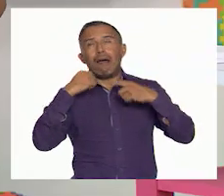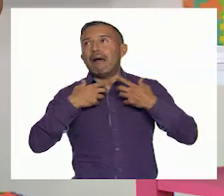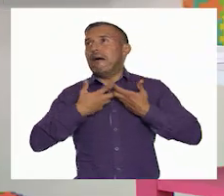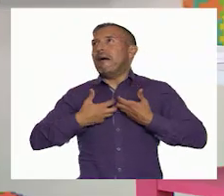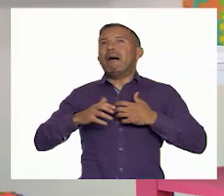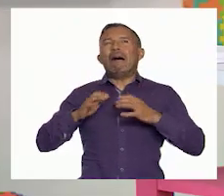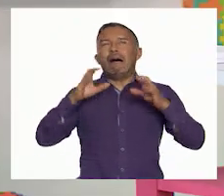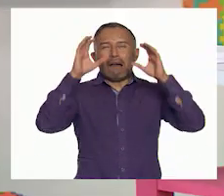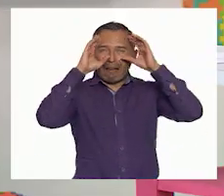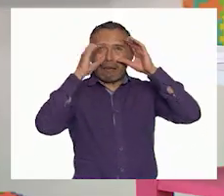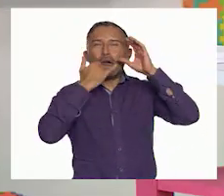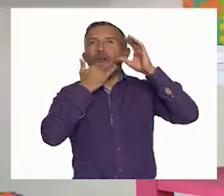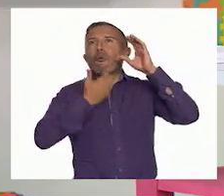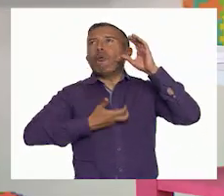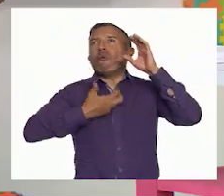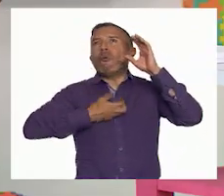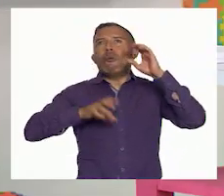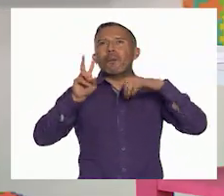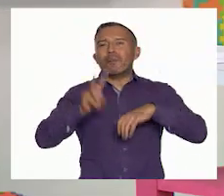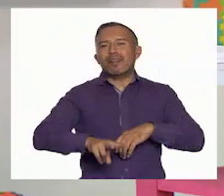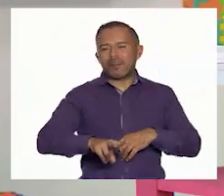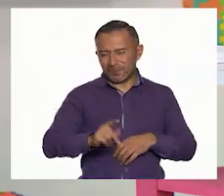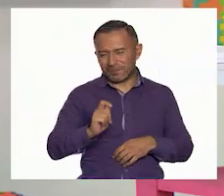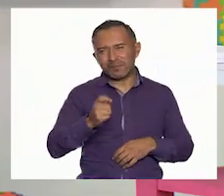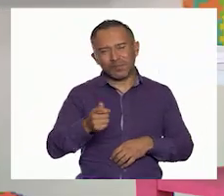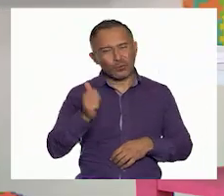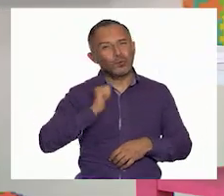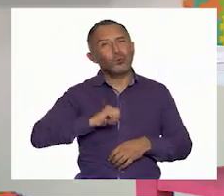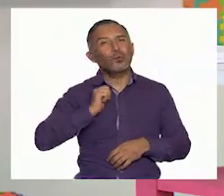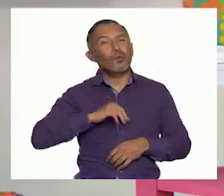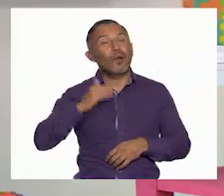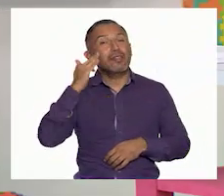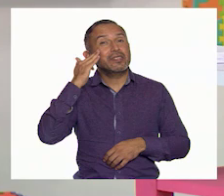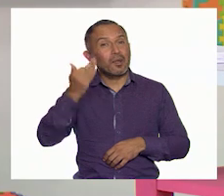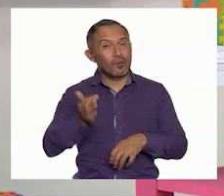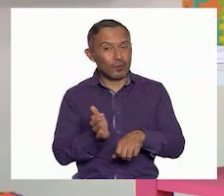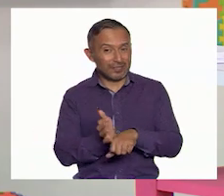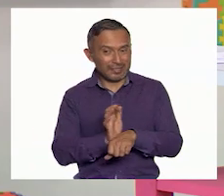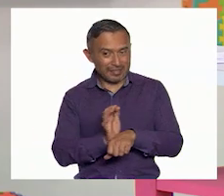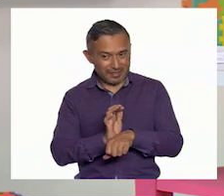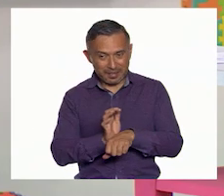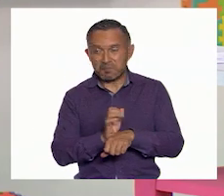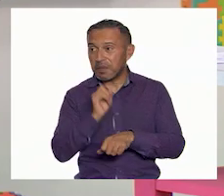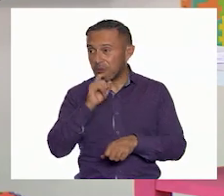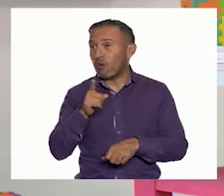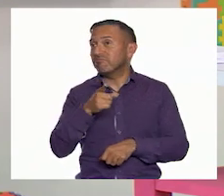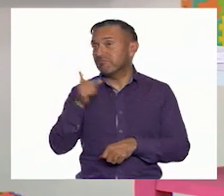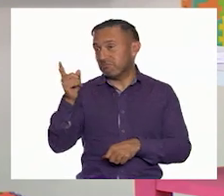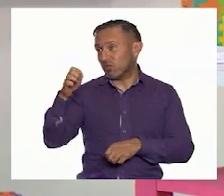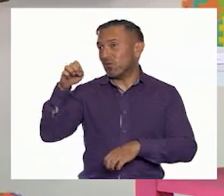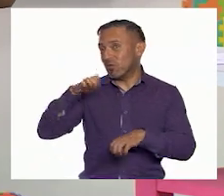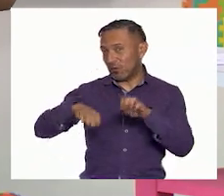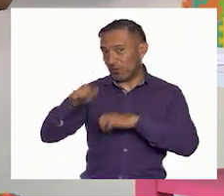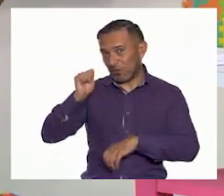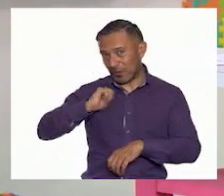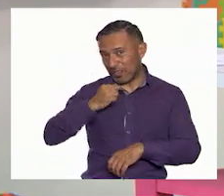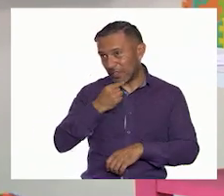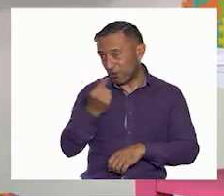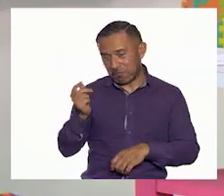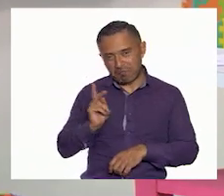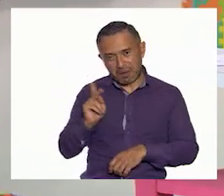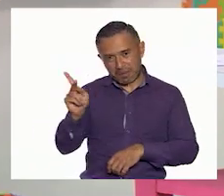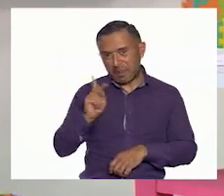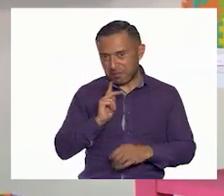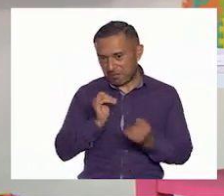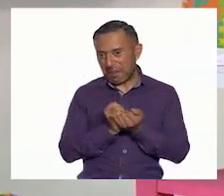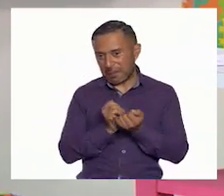están viviendo lo que están viendo. Pues es así, lo vivieron nuestros adultos mayores cuando eran niños. Igual